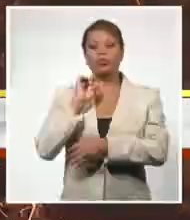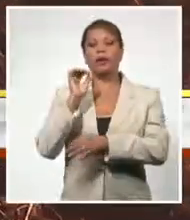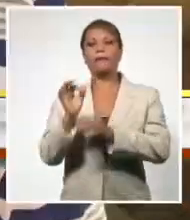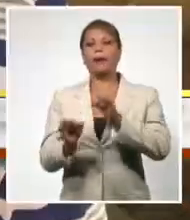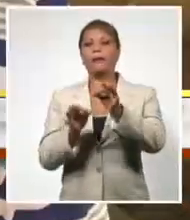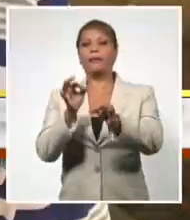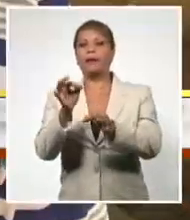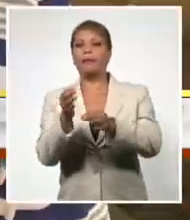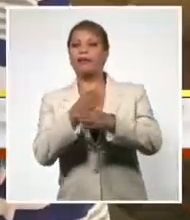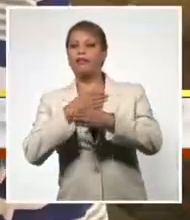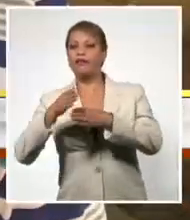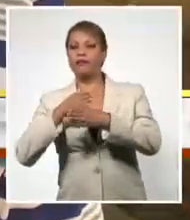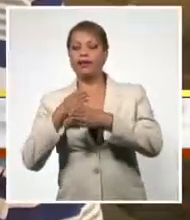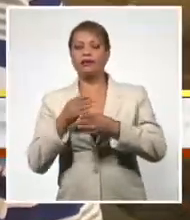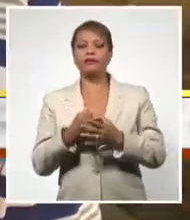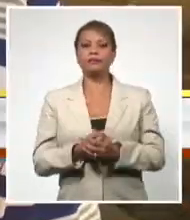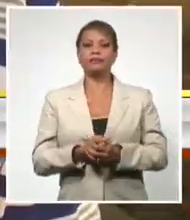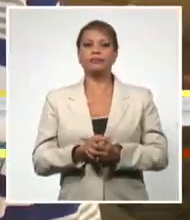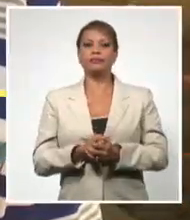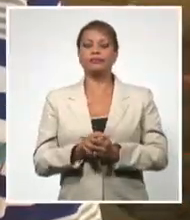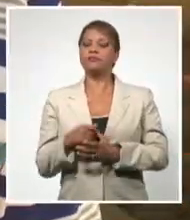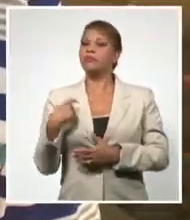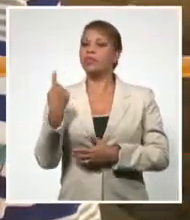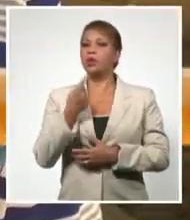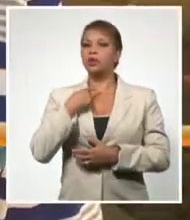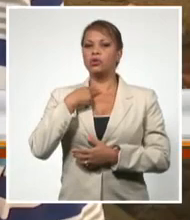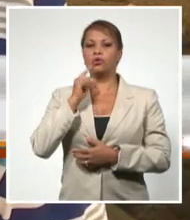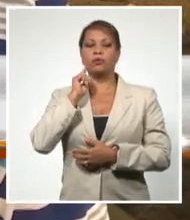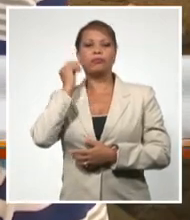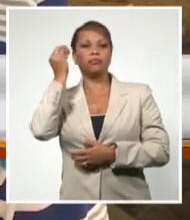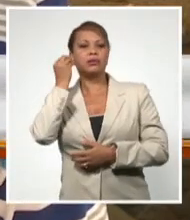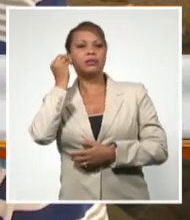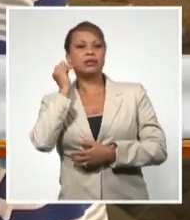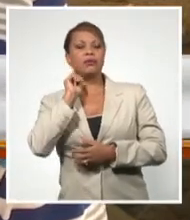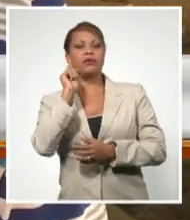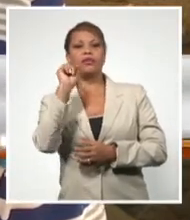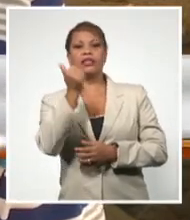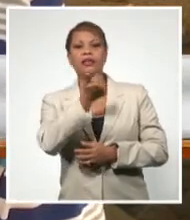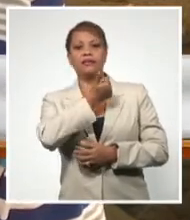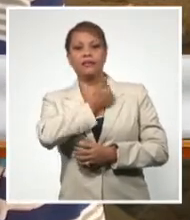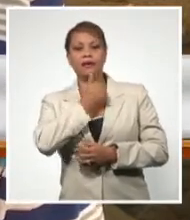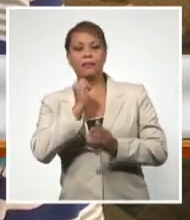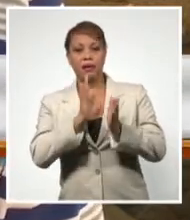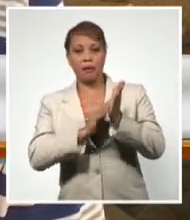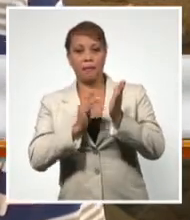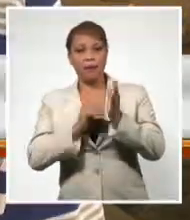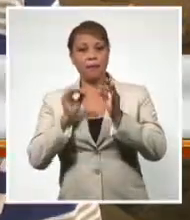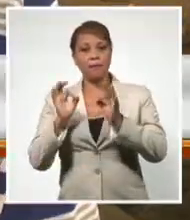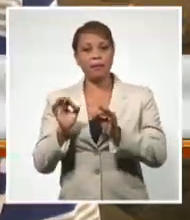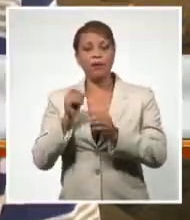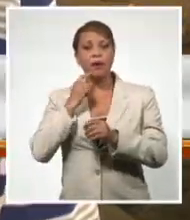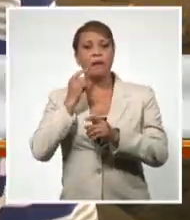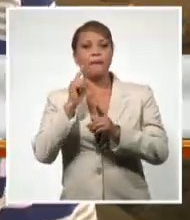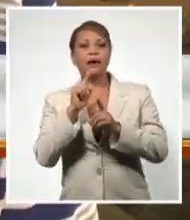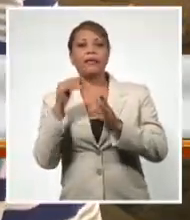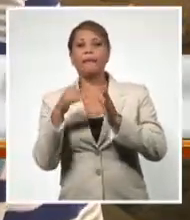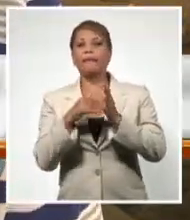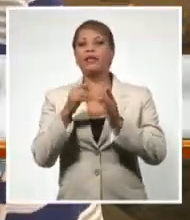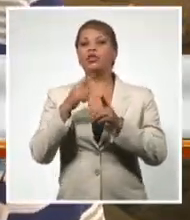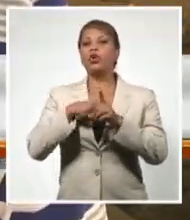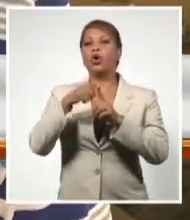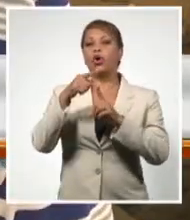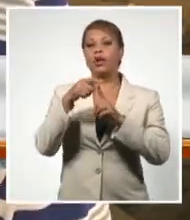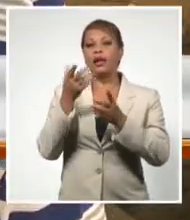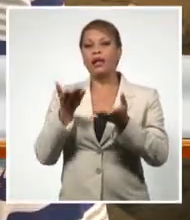varios. Estamos estimando que diciembre debe ser un mes de más de 4.000 toneladas de alimentos para